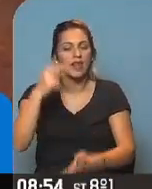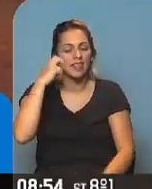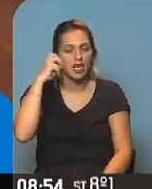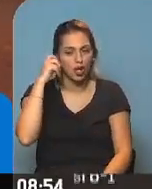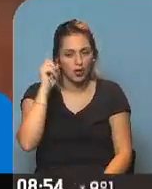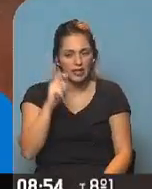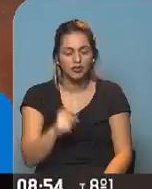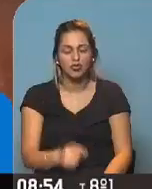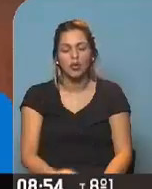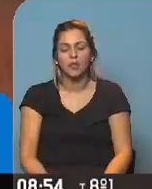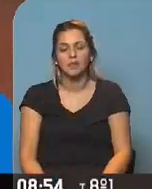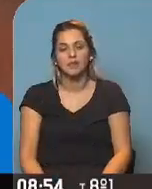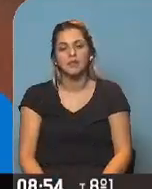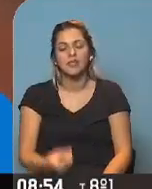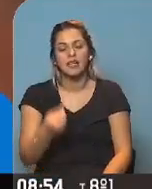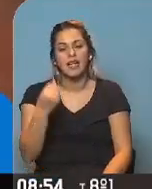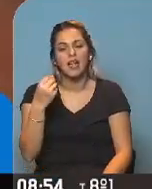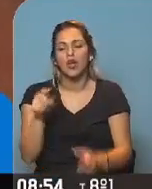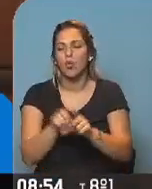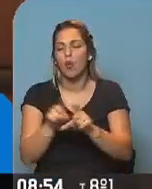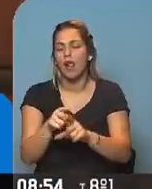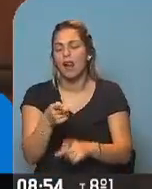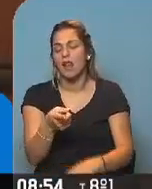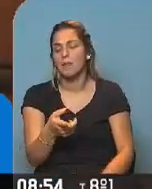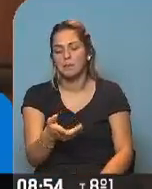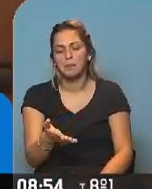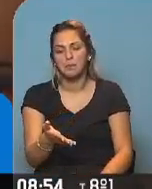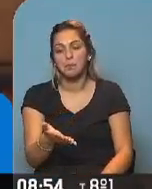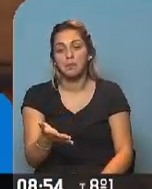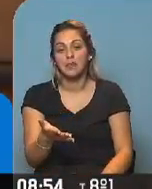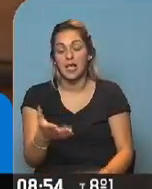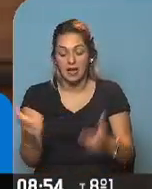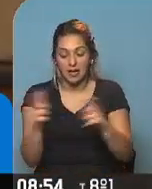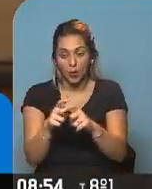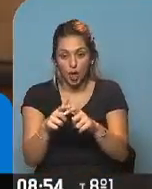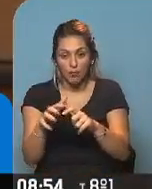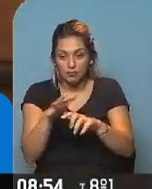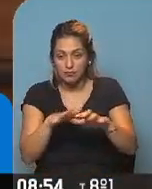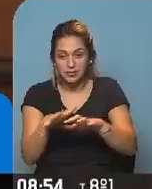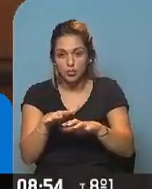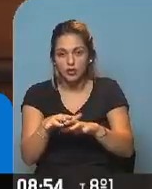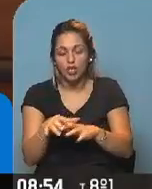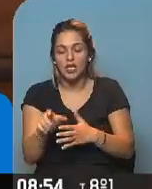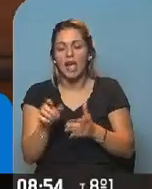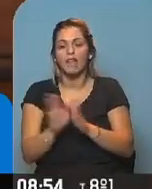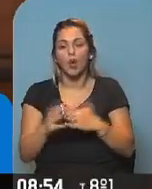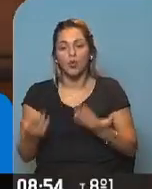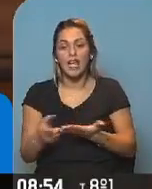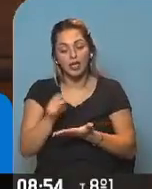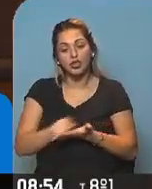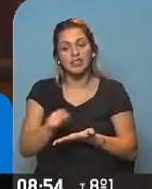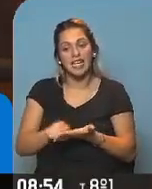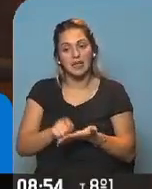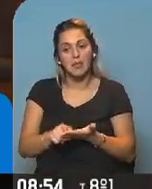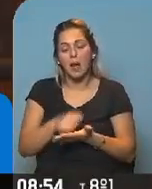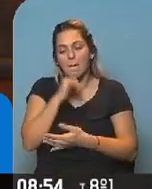que pensemos que en medio de esa situación se escribía un diario un periódico para contar